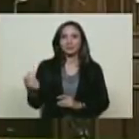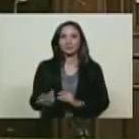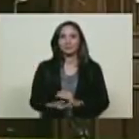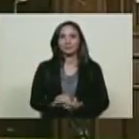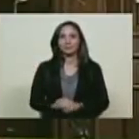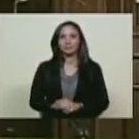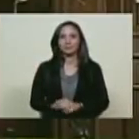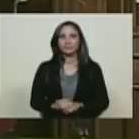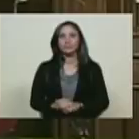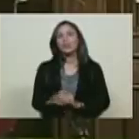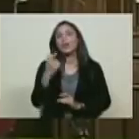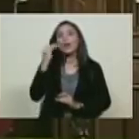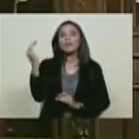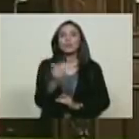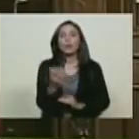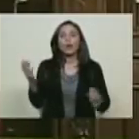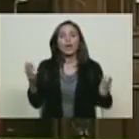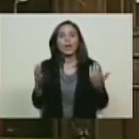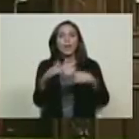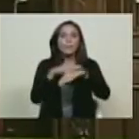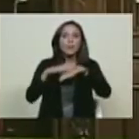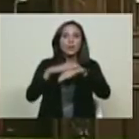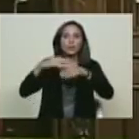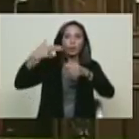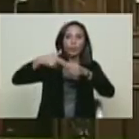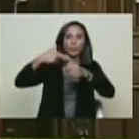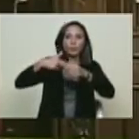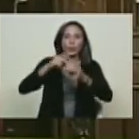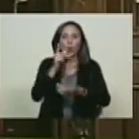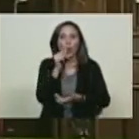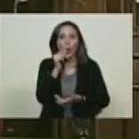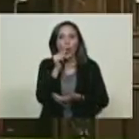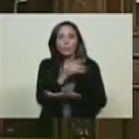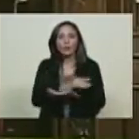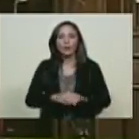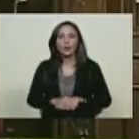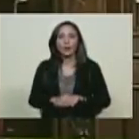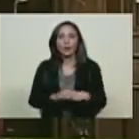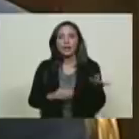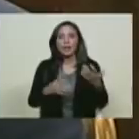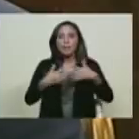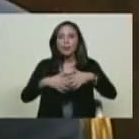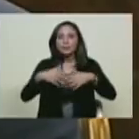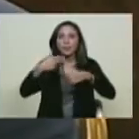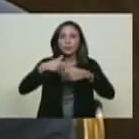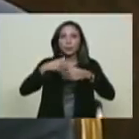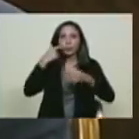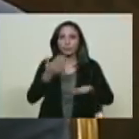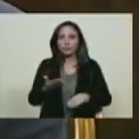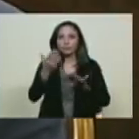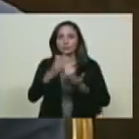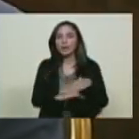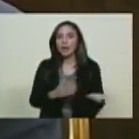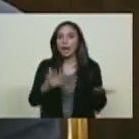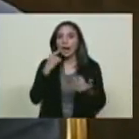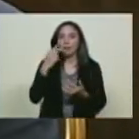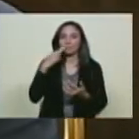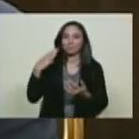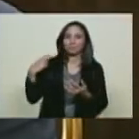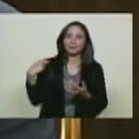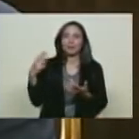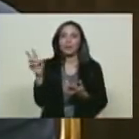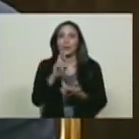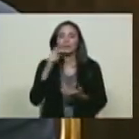llegando nuestro ministro de Petróleo de Argelia. ¿Qué prestigio tiene Venezuela en los 24 países productores